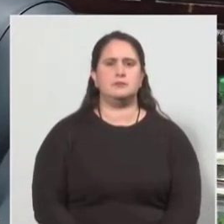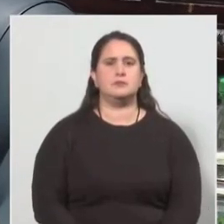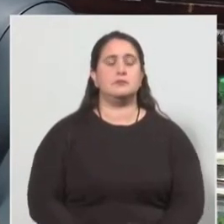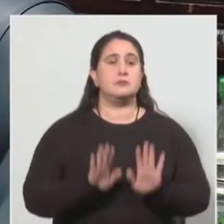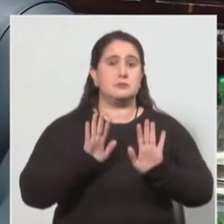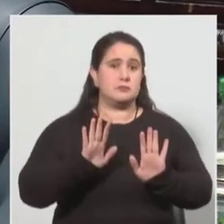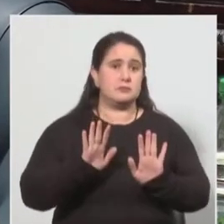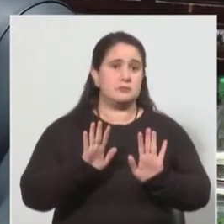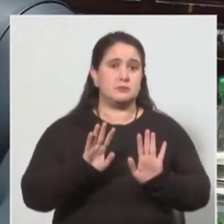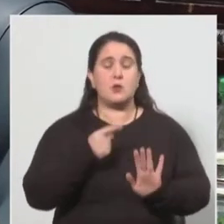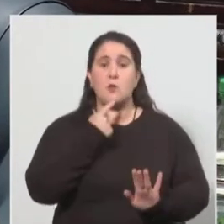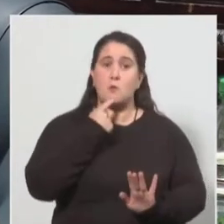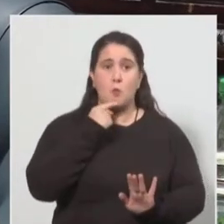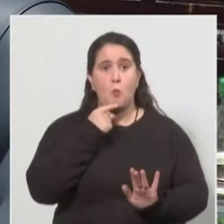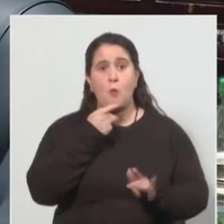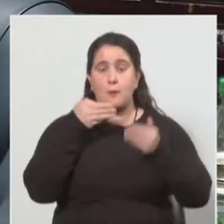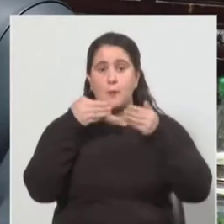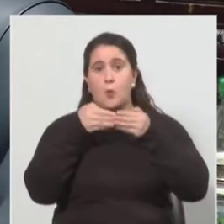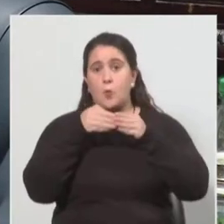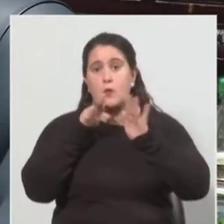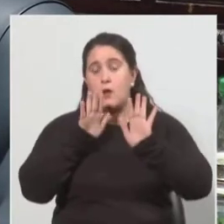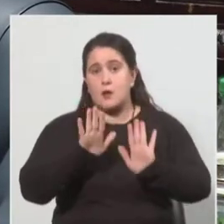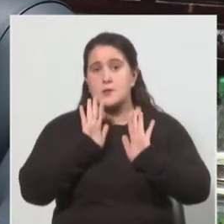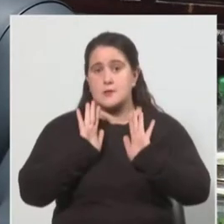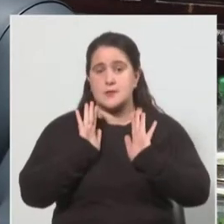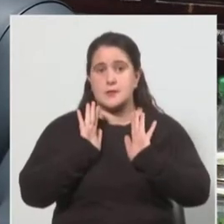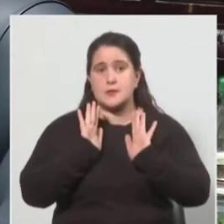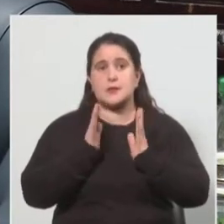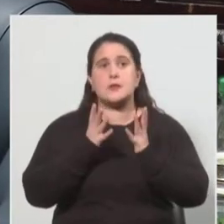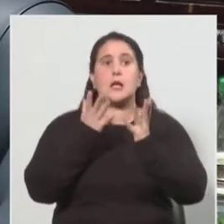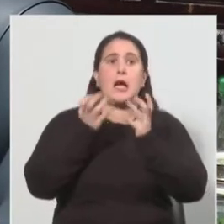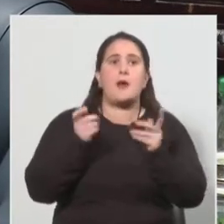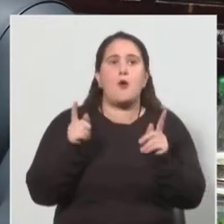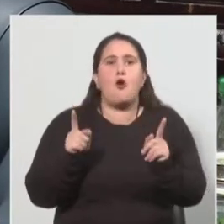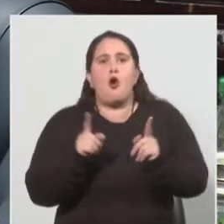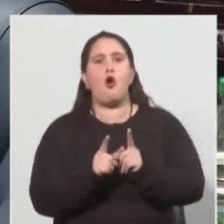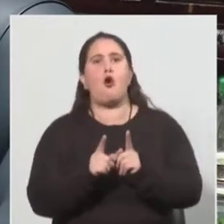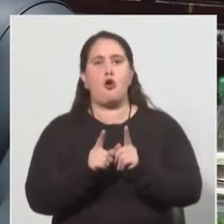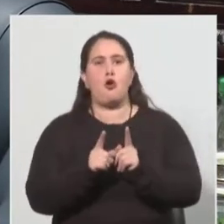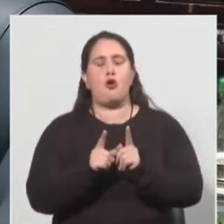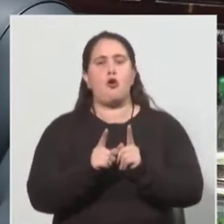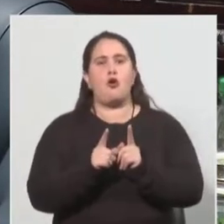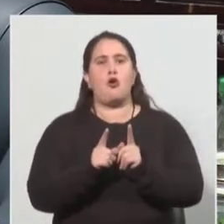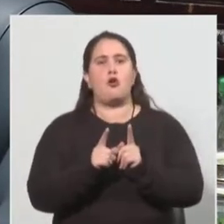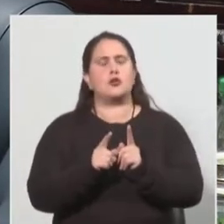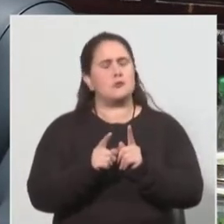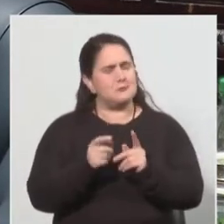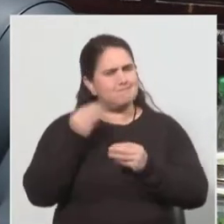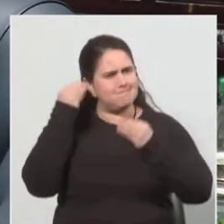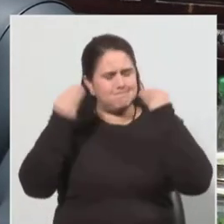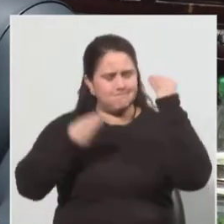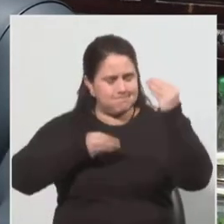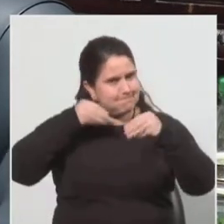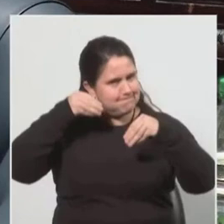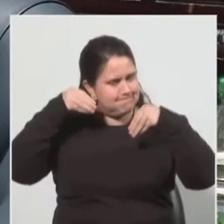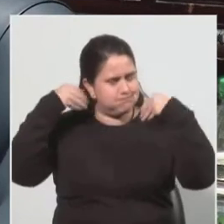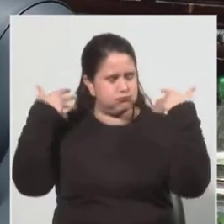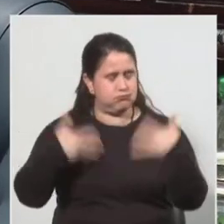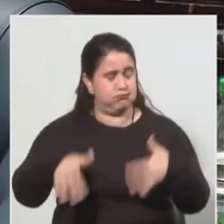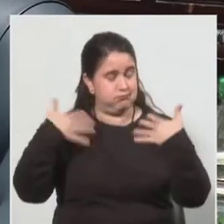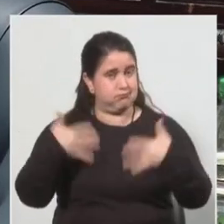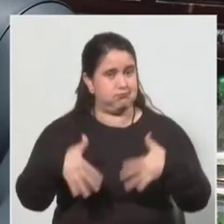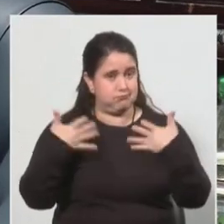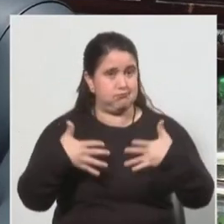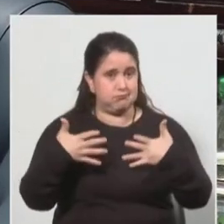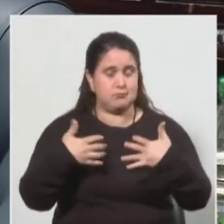Hasta aquí las dudas, las preguntas que procuraron sintetizar la enorme preocupación que